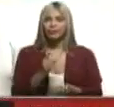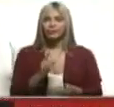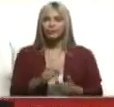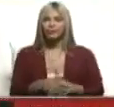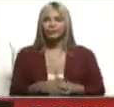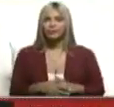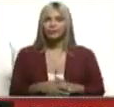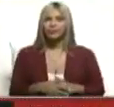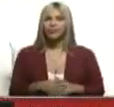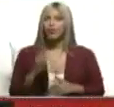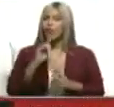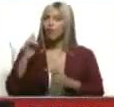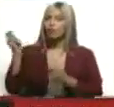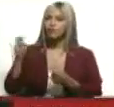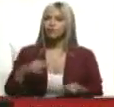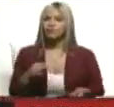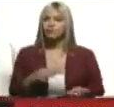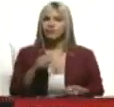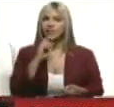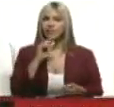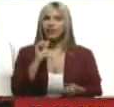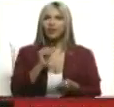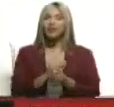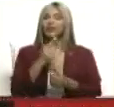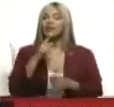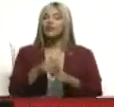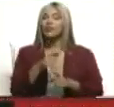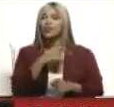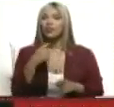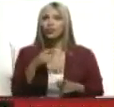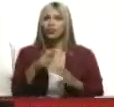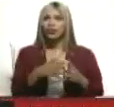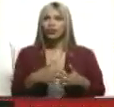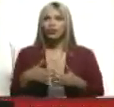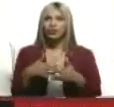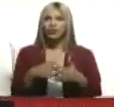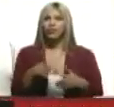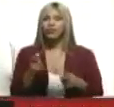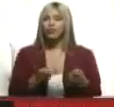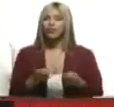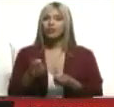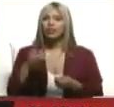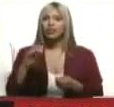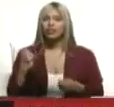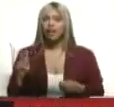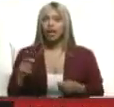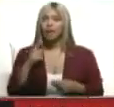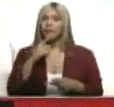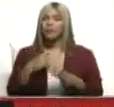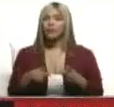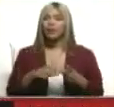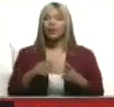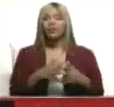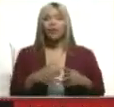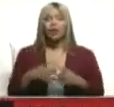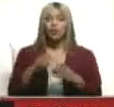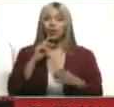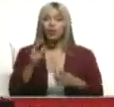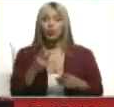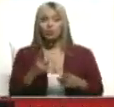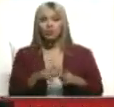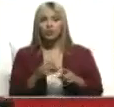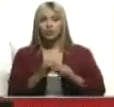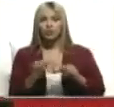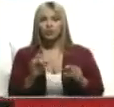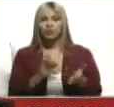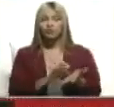preso. O lo vayan a extraditar. A quien mete el principal cartel de droga está en los Estados Unidos y lo maneja la DEA. Pero también hay que decir que Estados Unidos los utiliza y cuando ya no